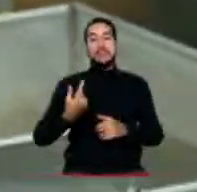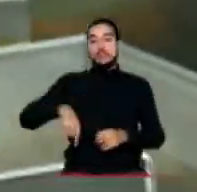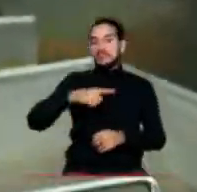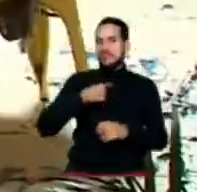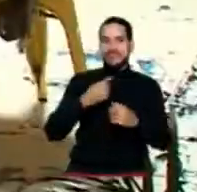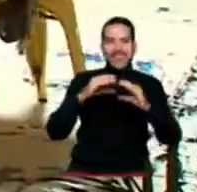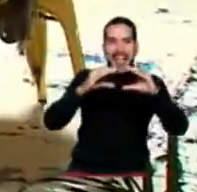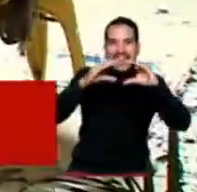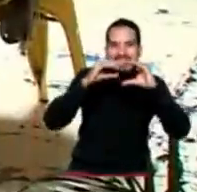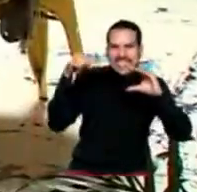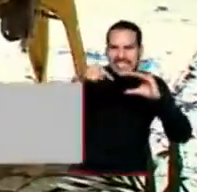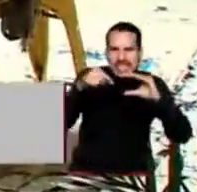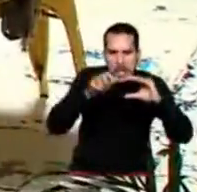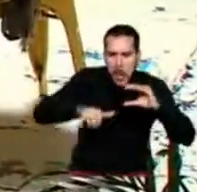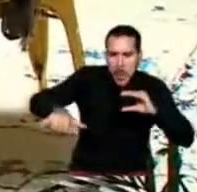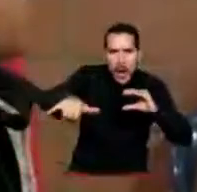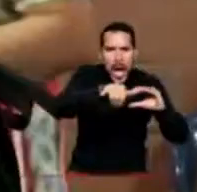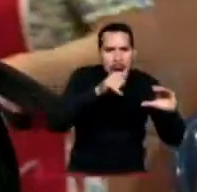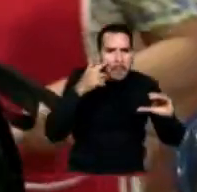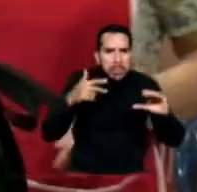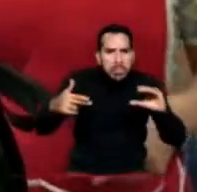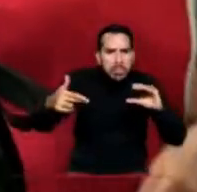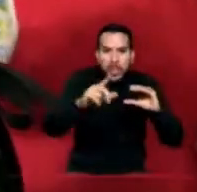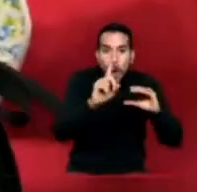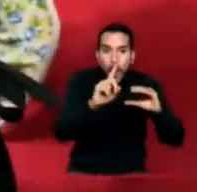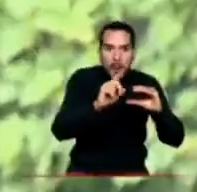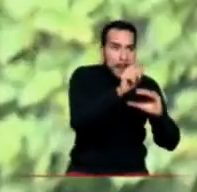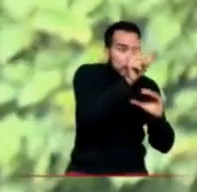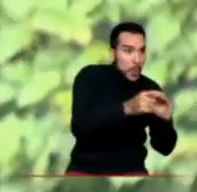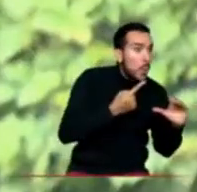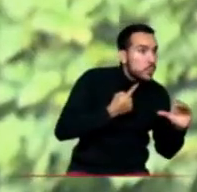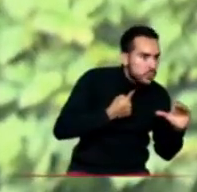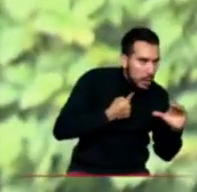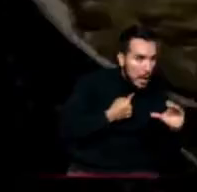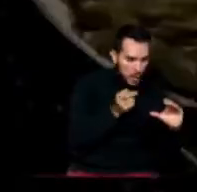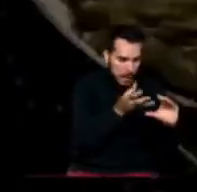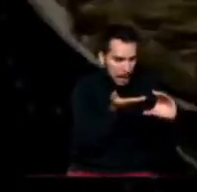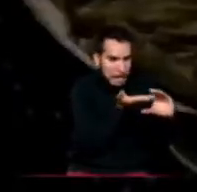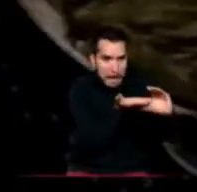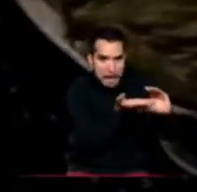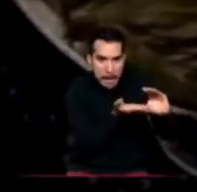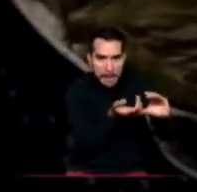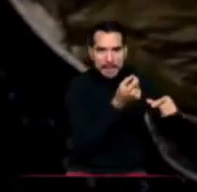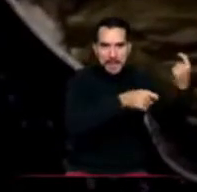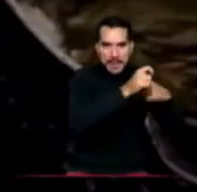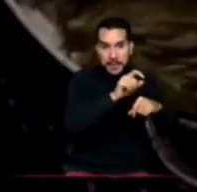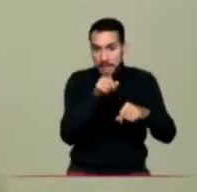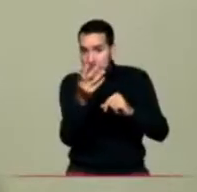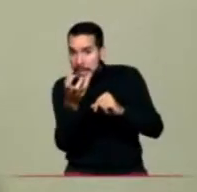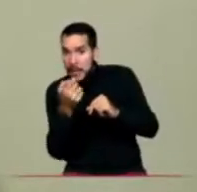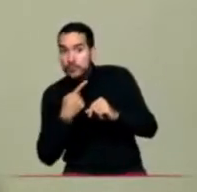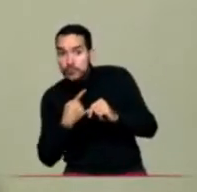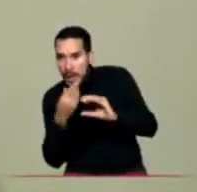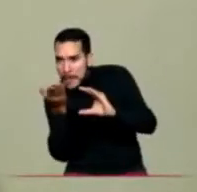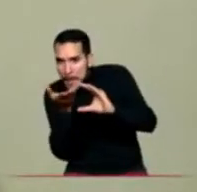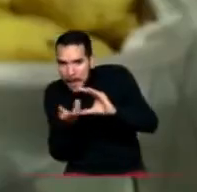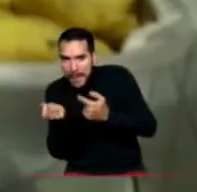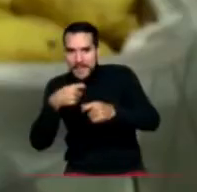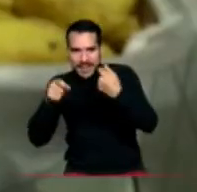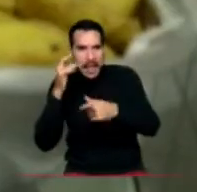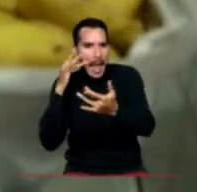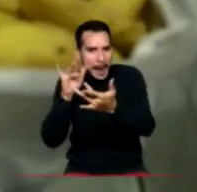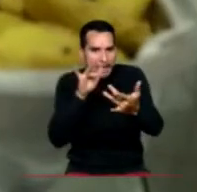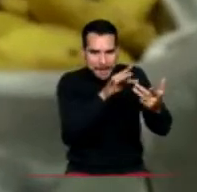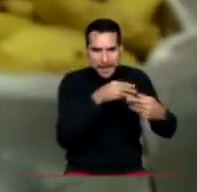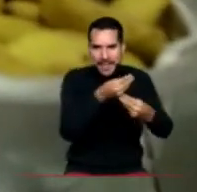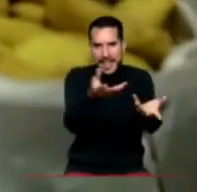diferentes gustos. Y es que para comer en Cali y sus corregimientos, la oferta es muy variada. Los negocios familiares también son protagonistas y el